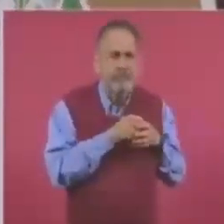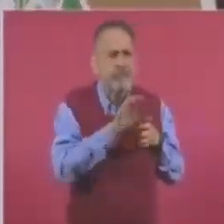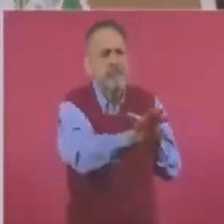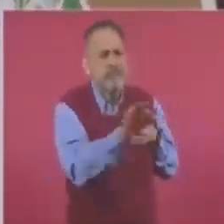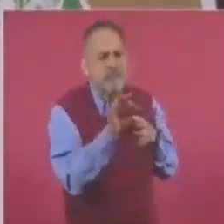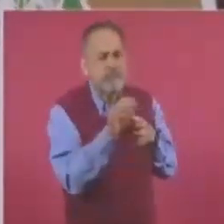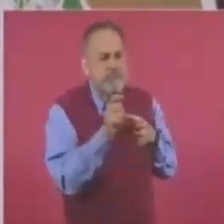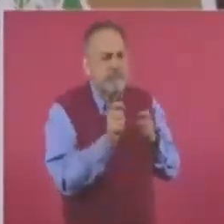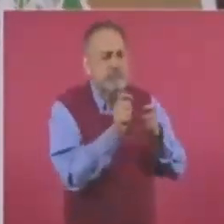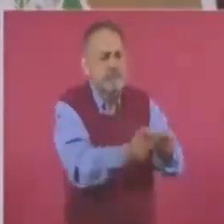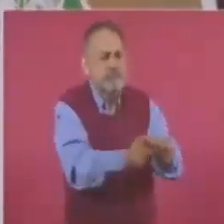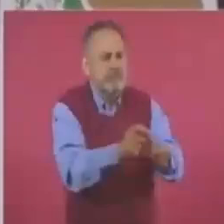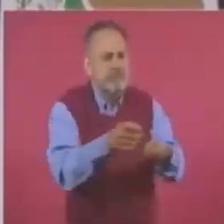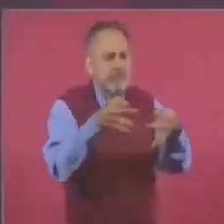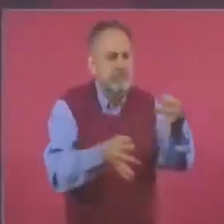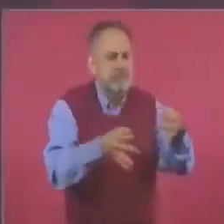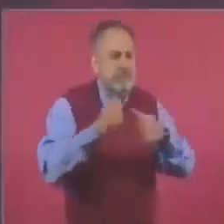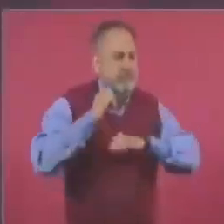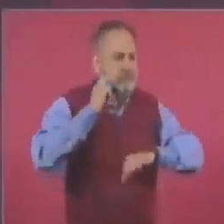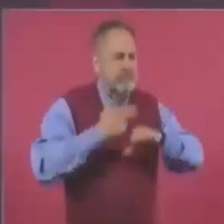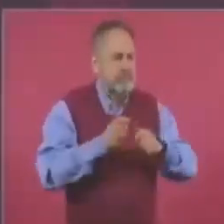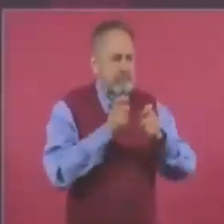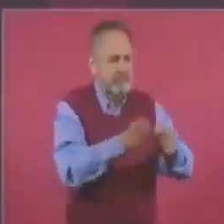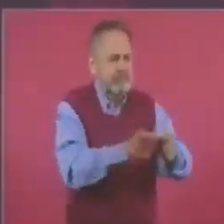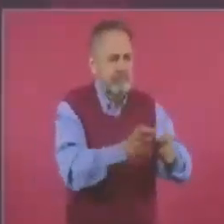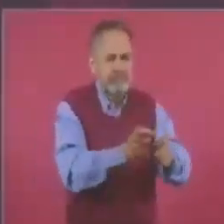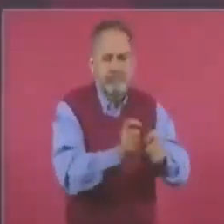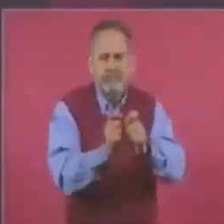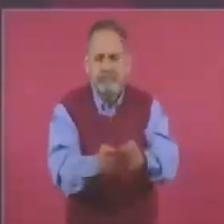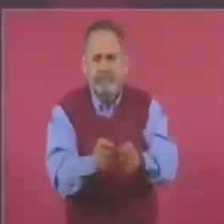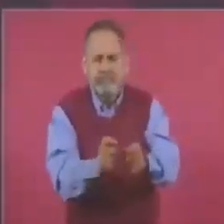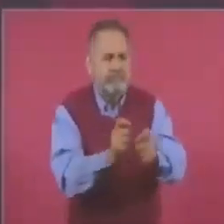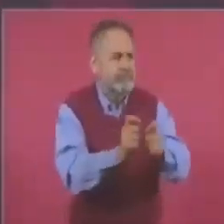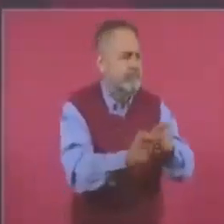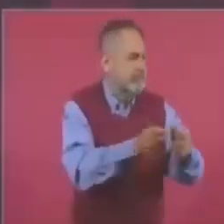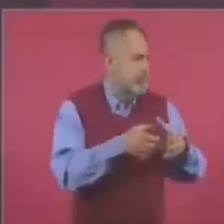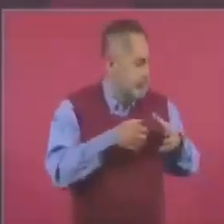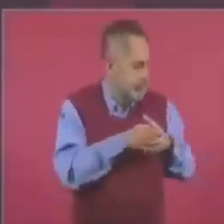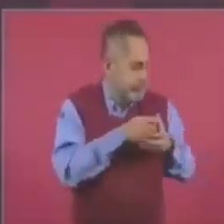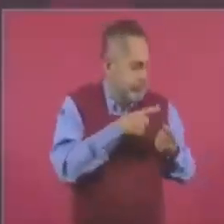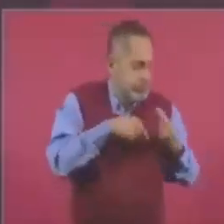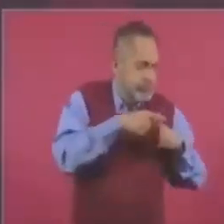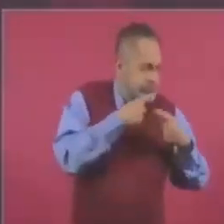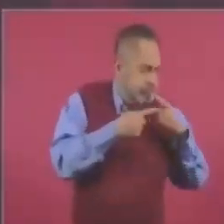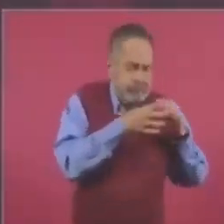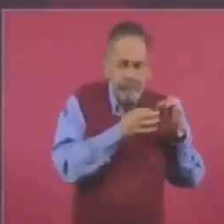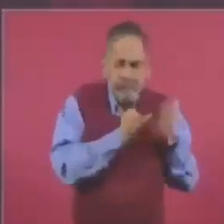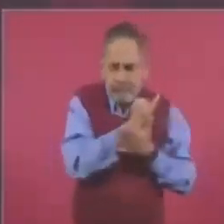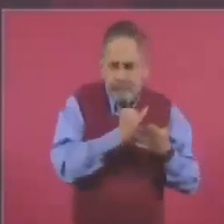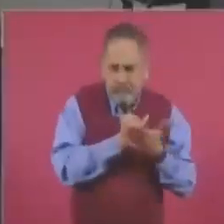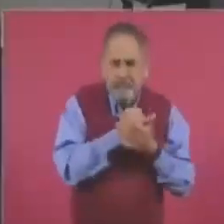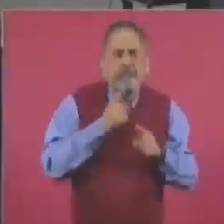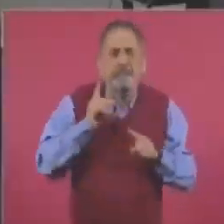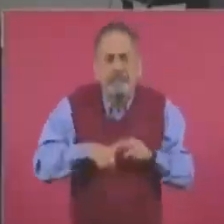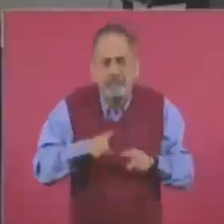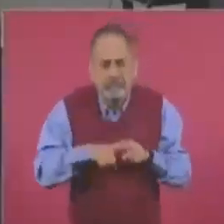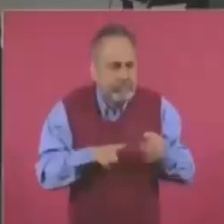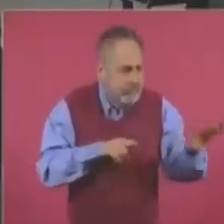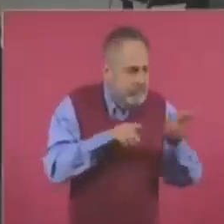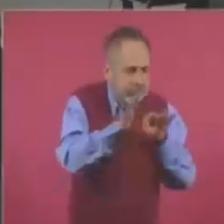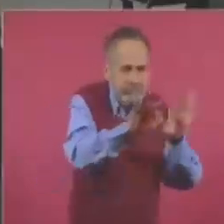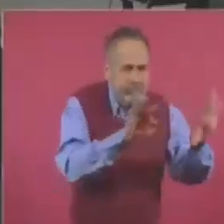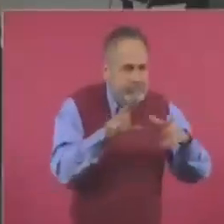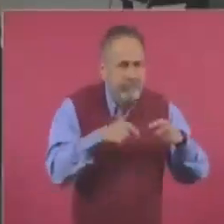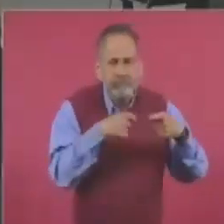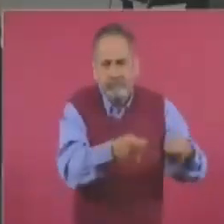Biden. A pesar de todos sus amagos en términos, o más bien en temas como el migratorio, y que